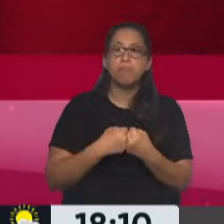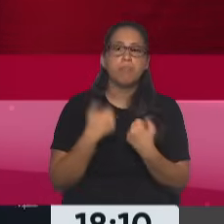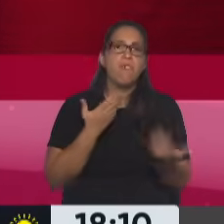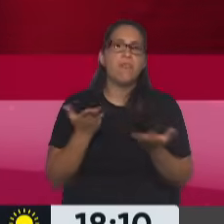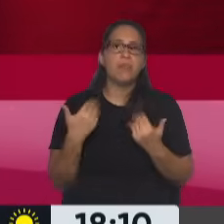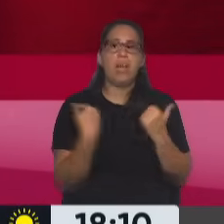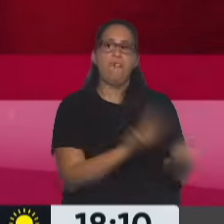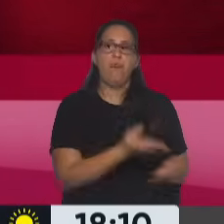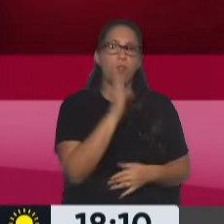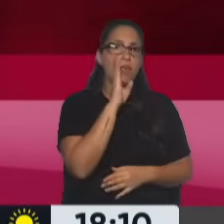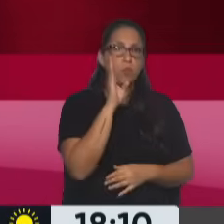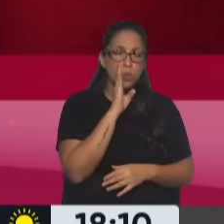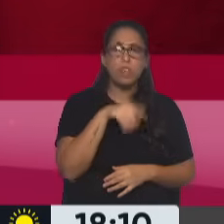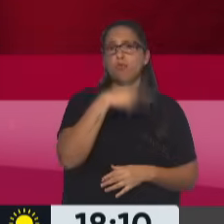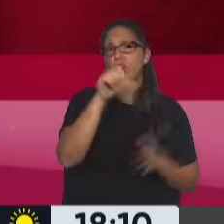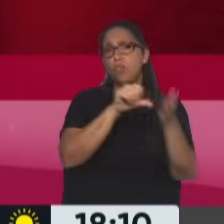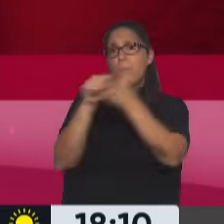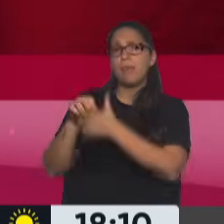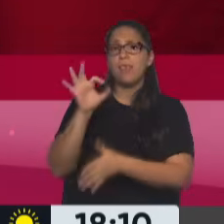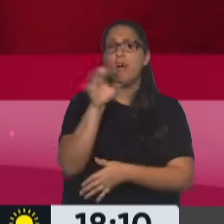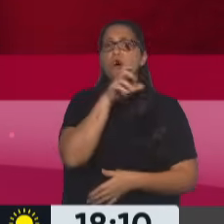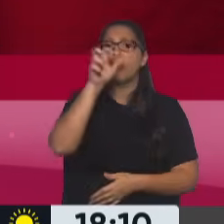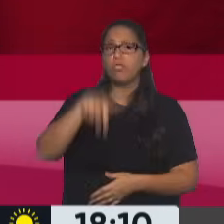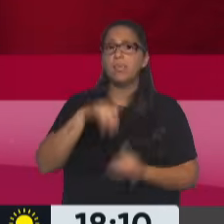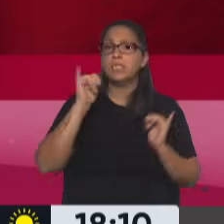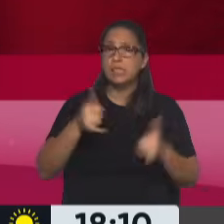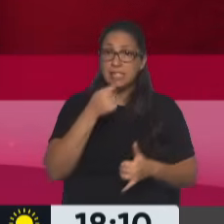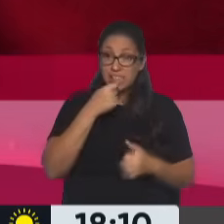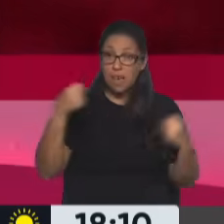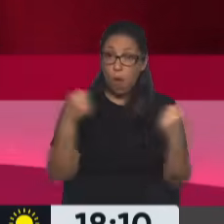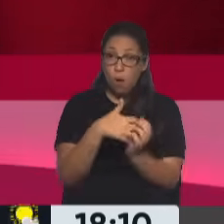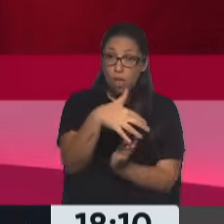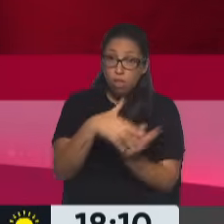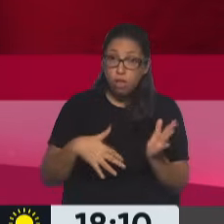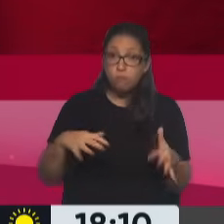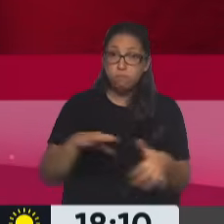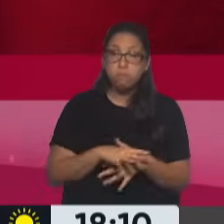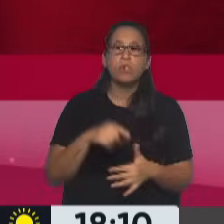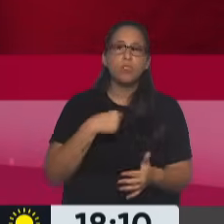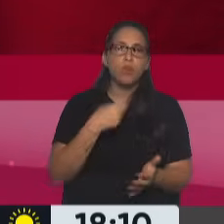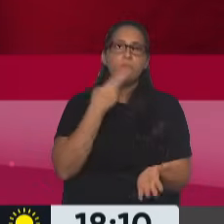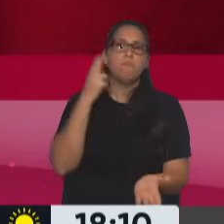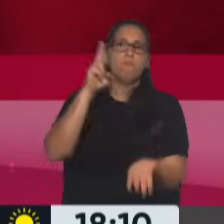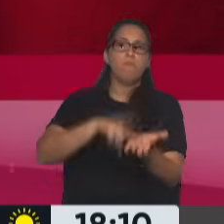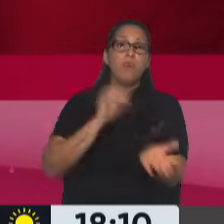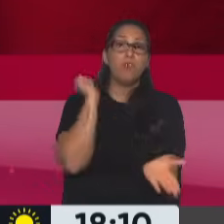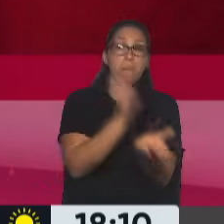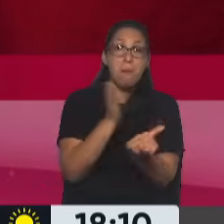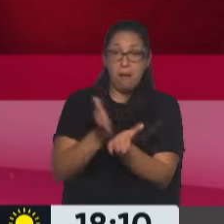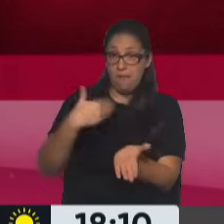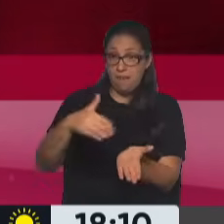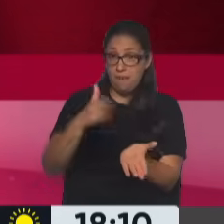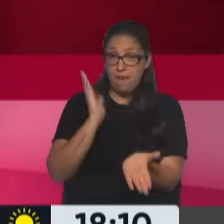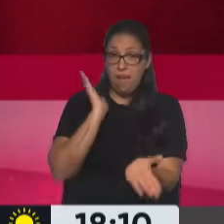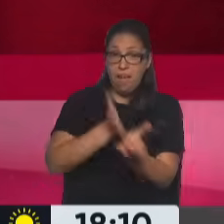Estados Unidos y todos los países de la OTAN. Con base en este entendimiento, no impondré los aranceles que estaban previstos para